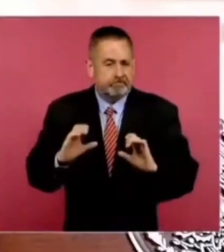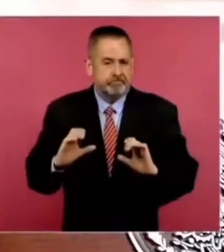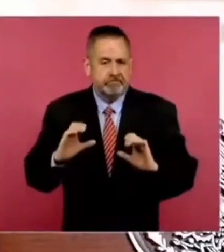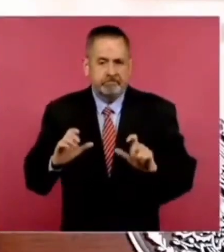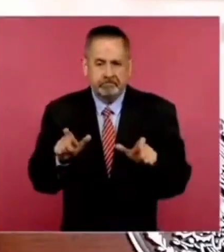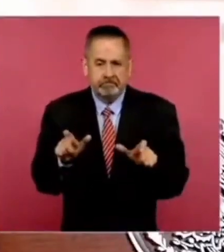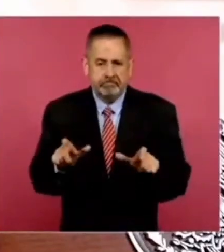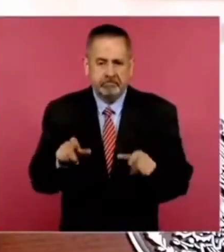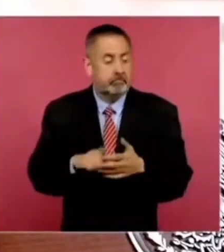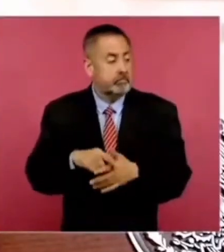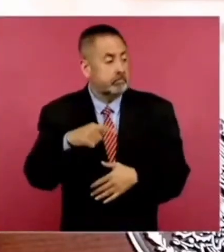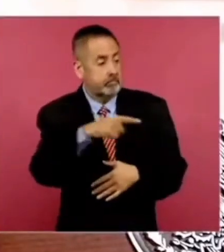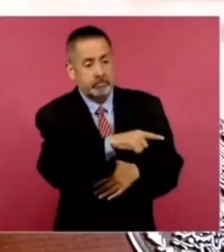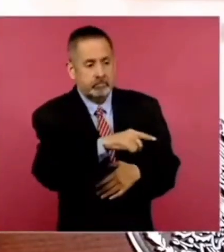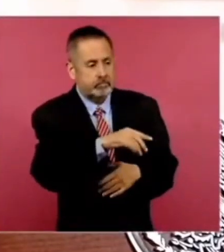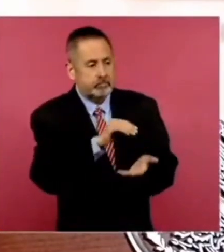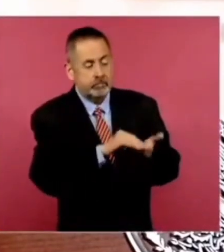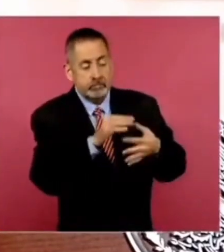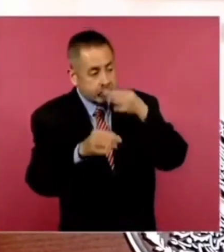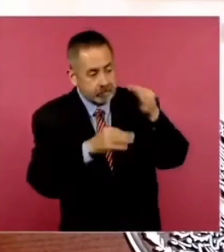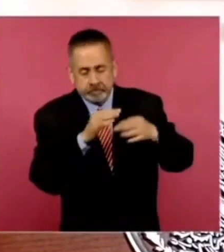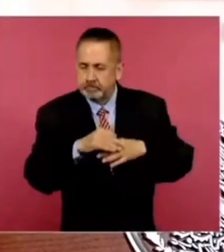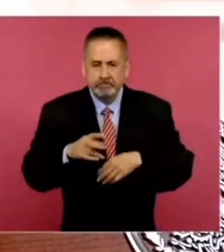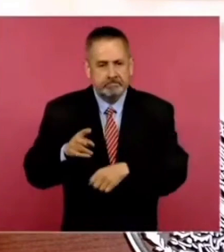toda esa campaña.